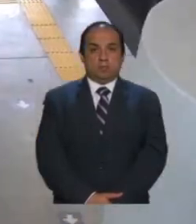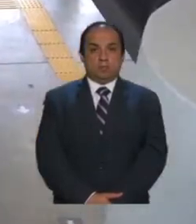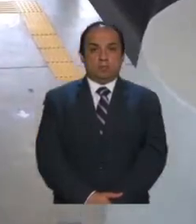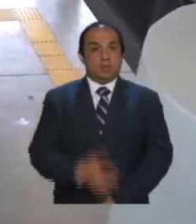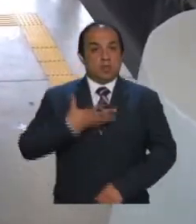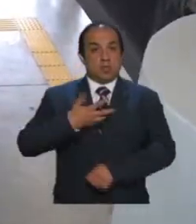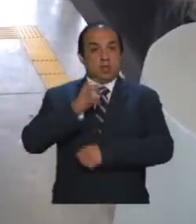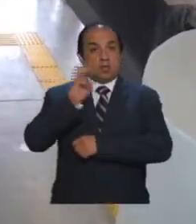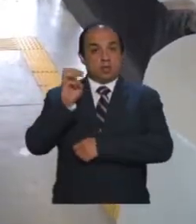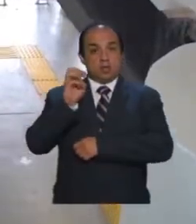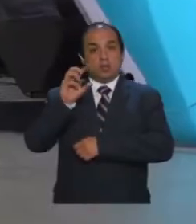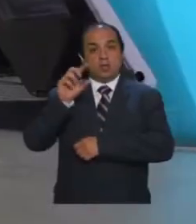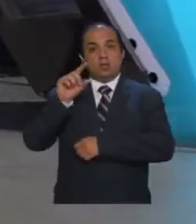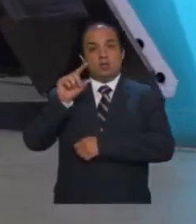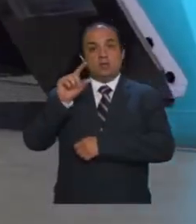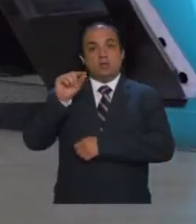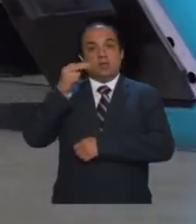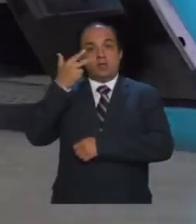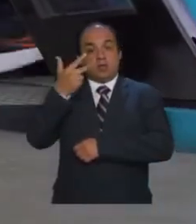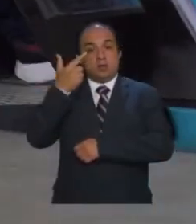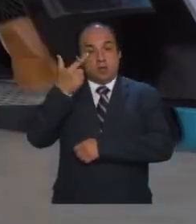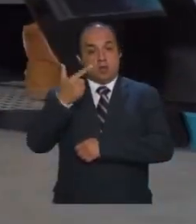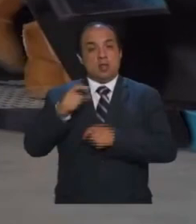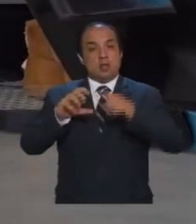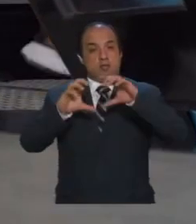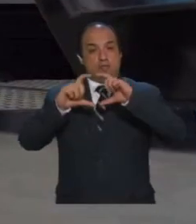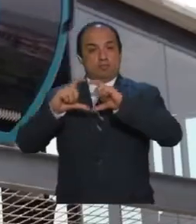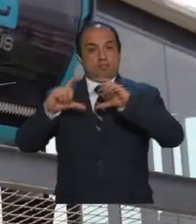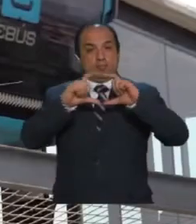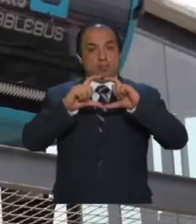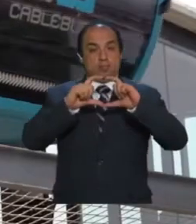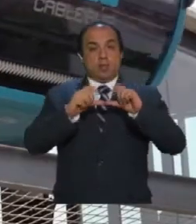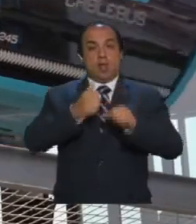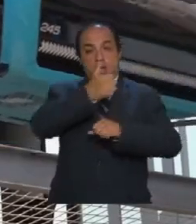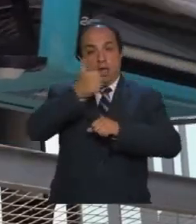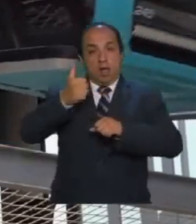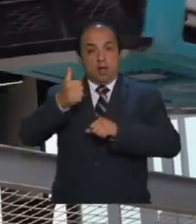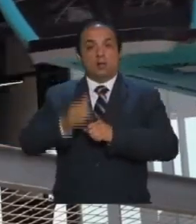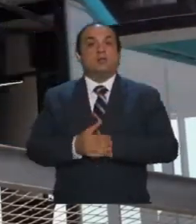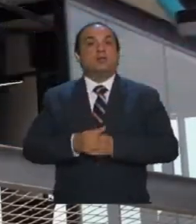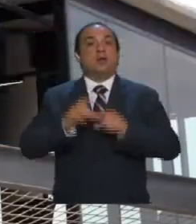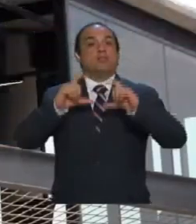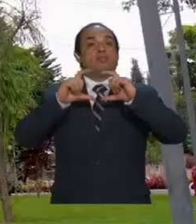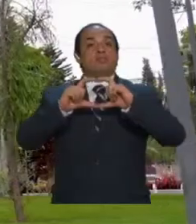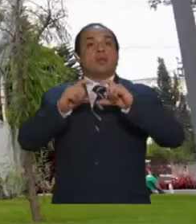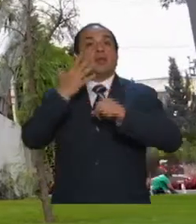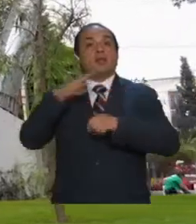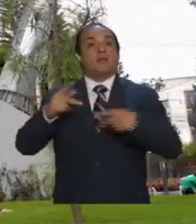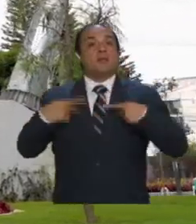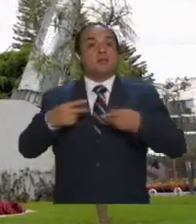Cuenta con 377 cabinas, con capacidad de 10 usuarios por cabina.